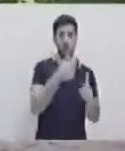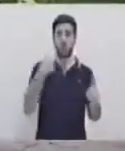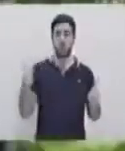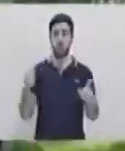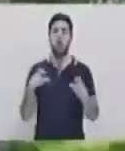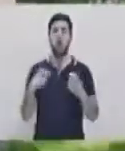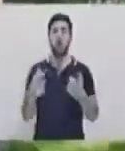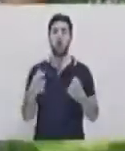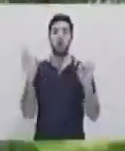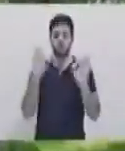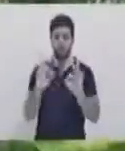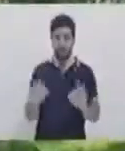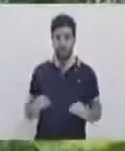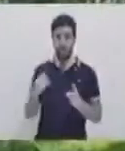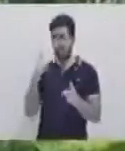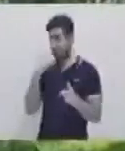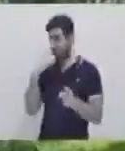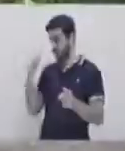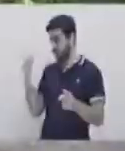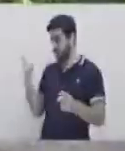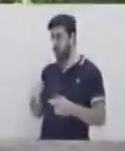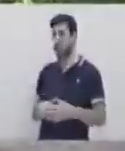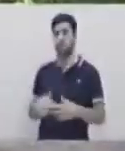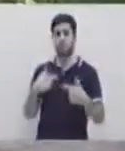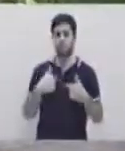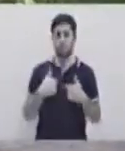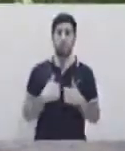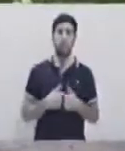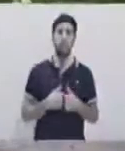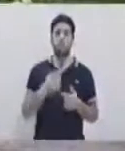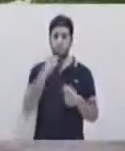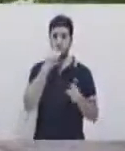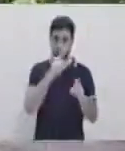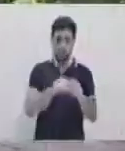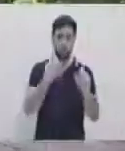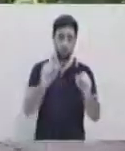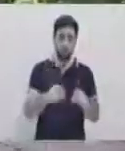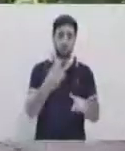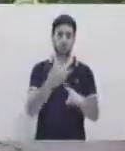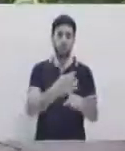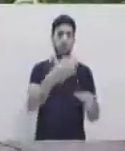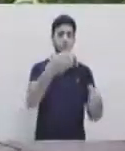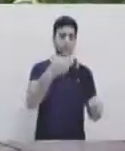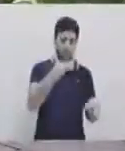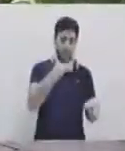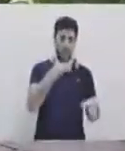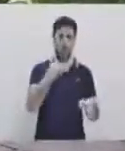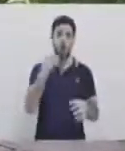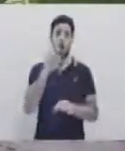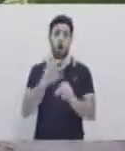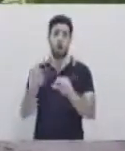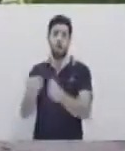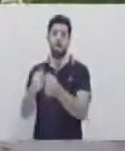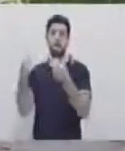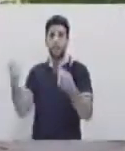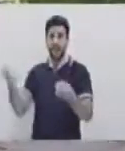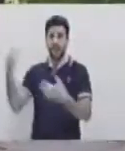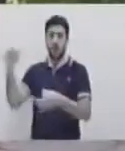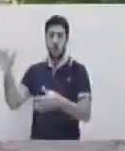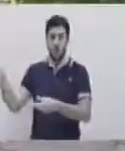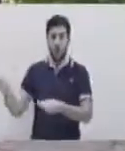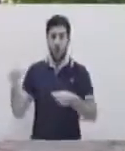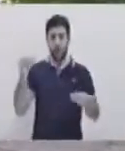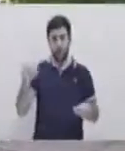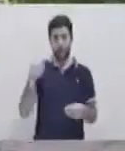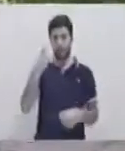trasladar encima del puente. Puedes utilizar también hojas de papel o papel periódico.